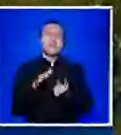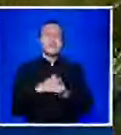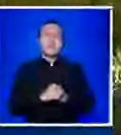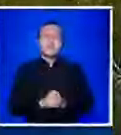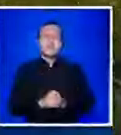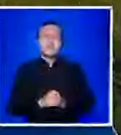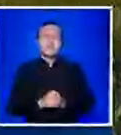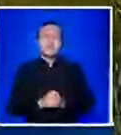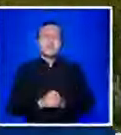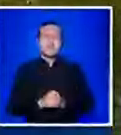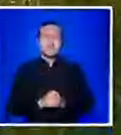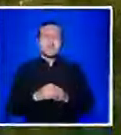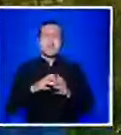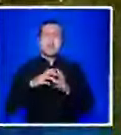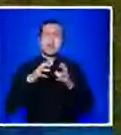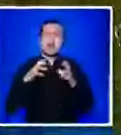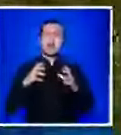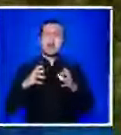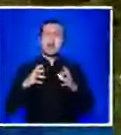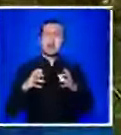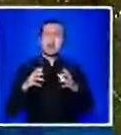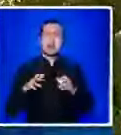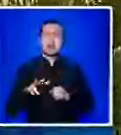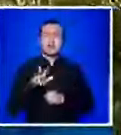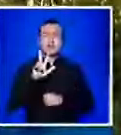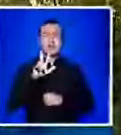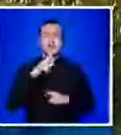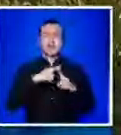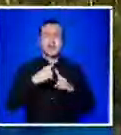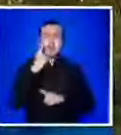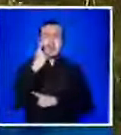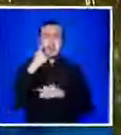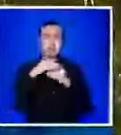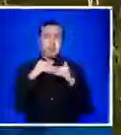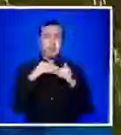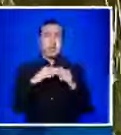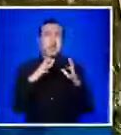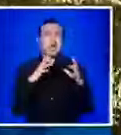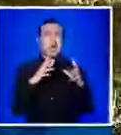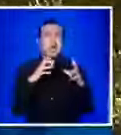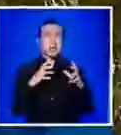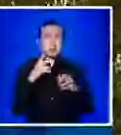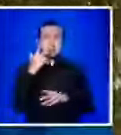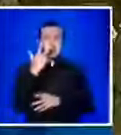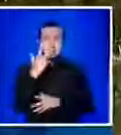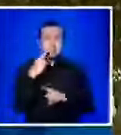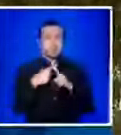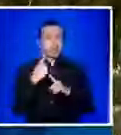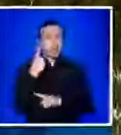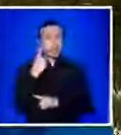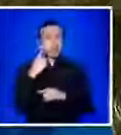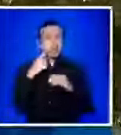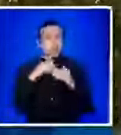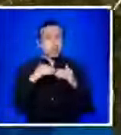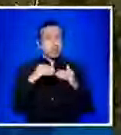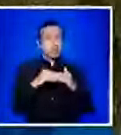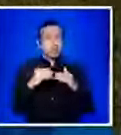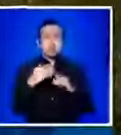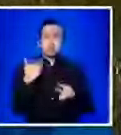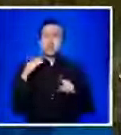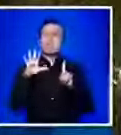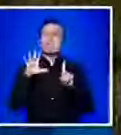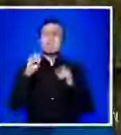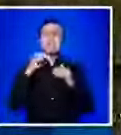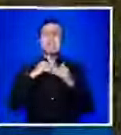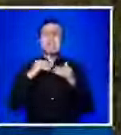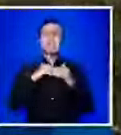Más o menos. Estos grandes son 3 por $1 los más grandes. 3 por $1, mire, el otro día yo a 60